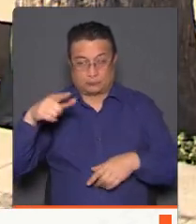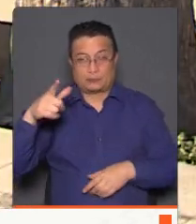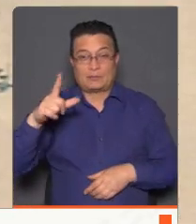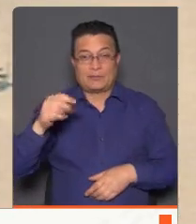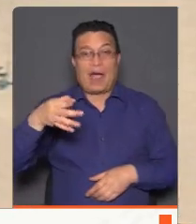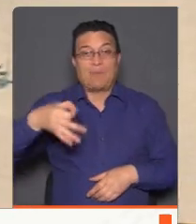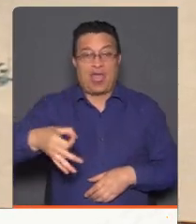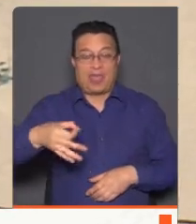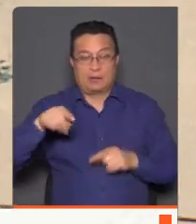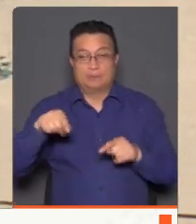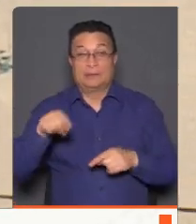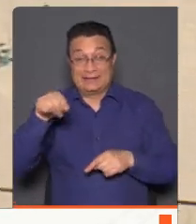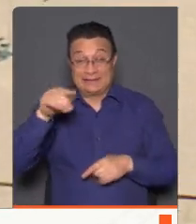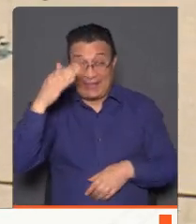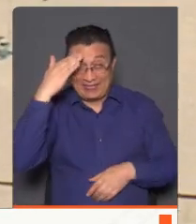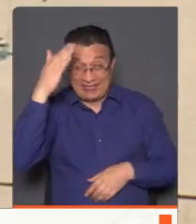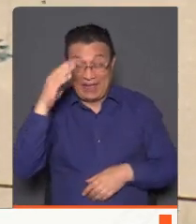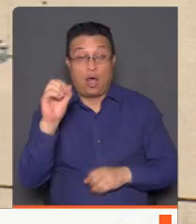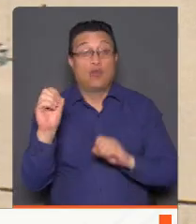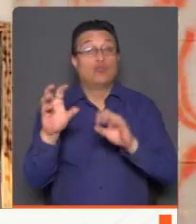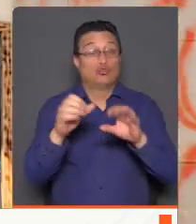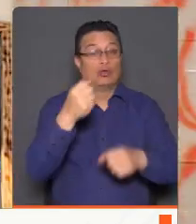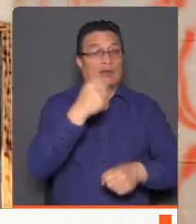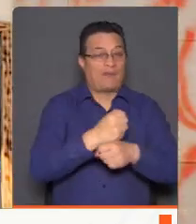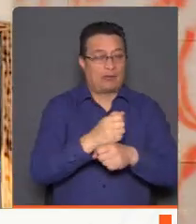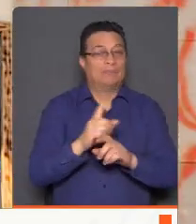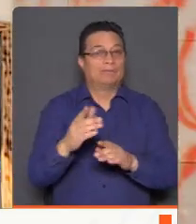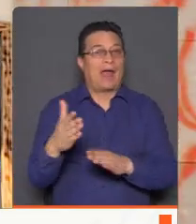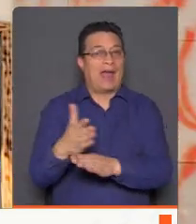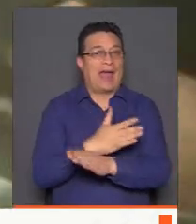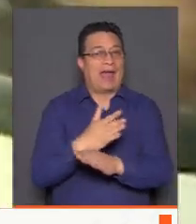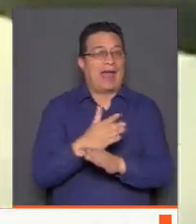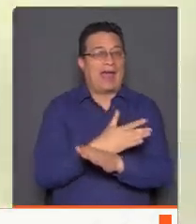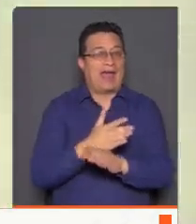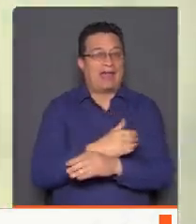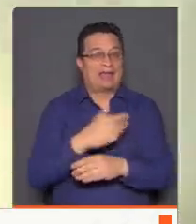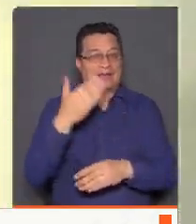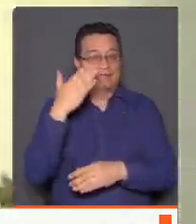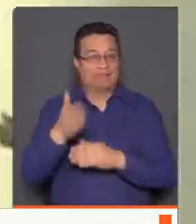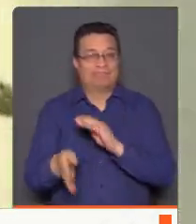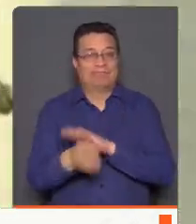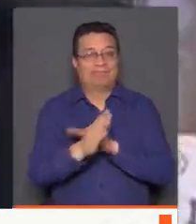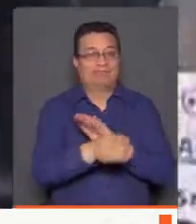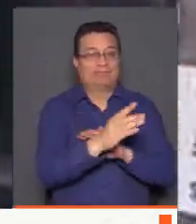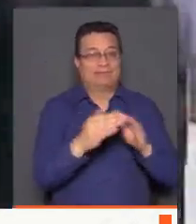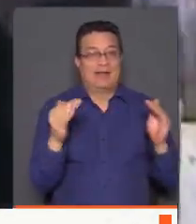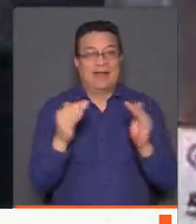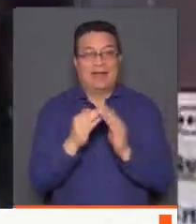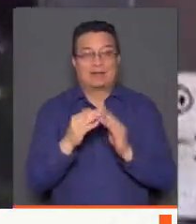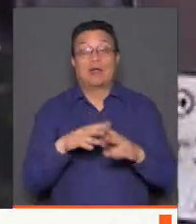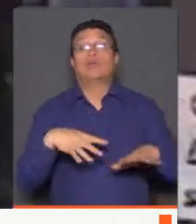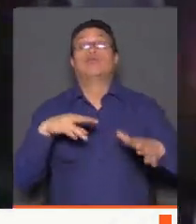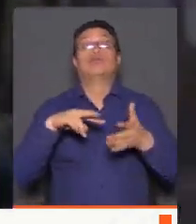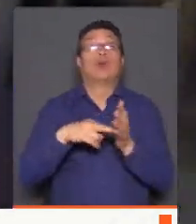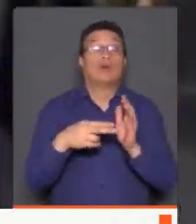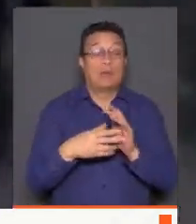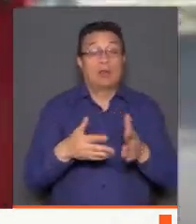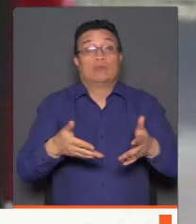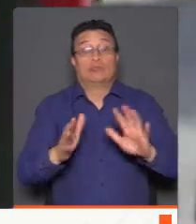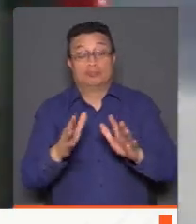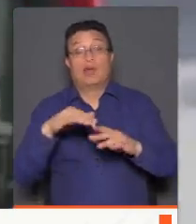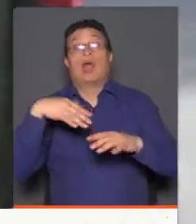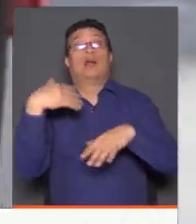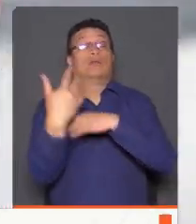es que ese día muchos trabajos se evalúan terminar antes su jornada laboral. Por ello, y para evitar el colapso vial, el transporte público reforzará